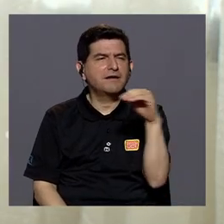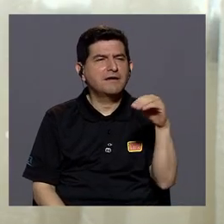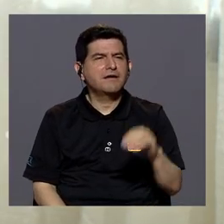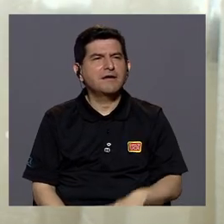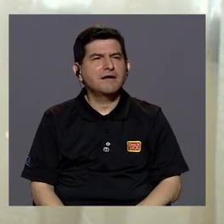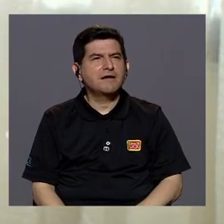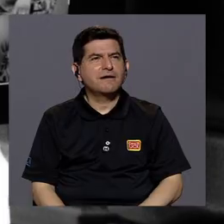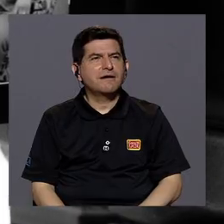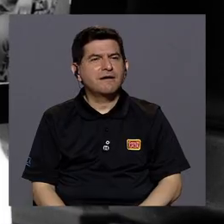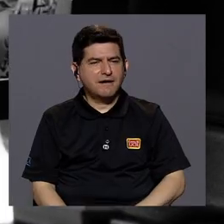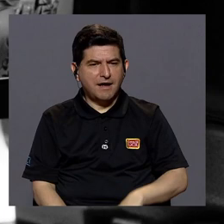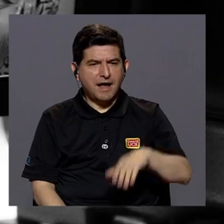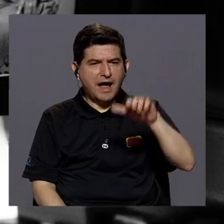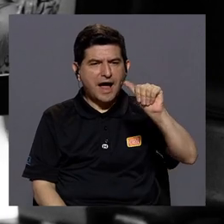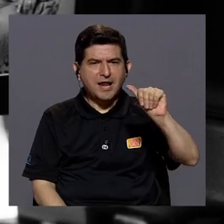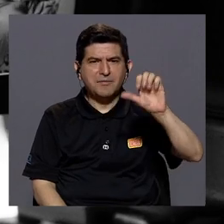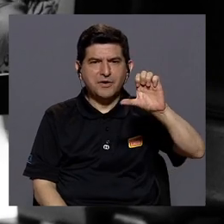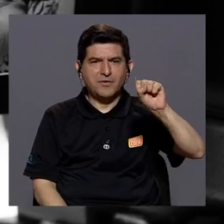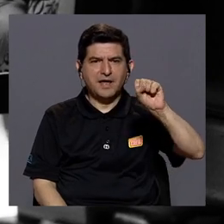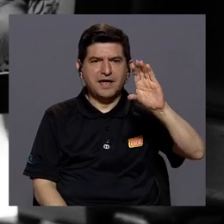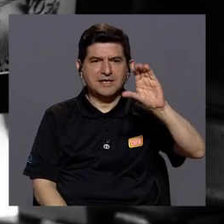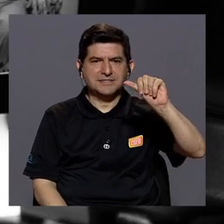Fernández. Álvaro Escalante.